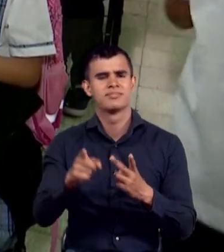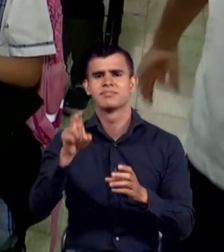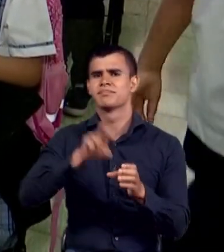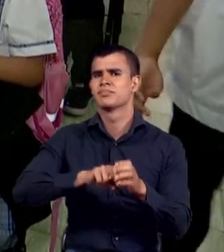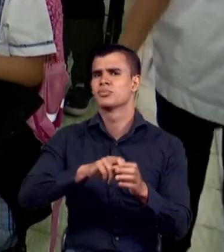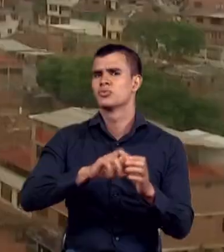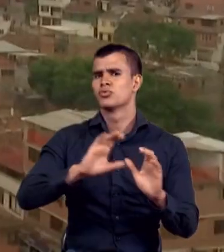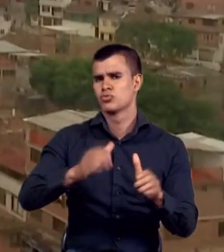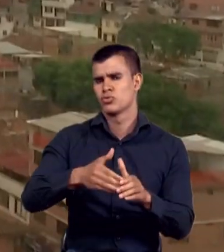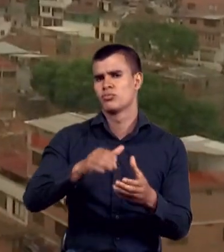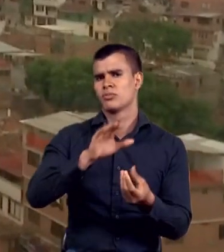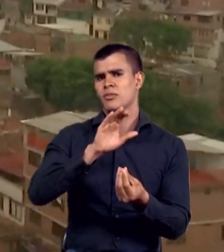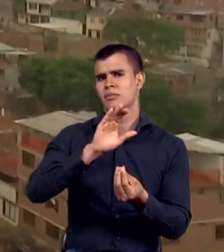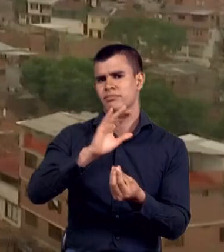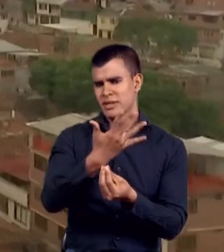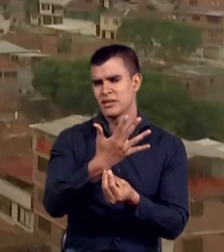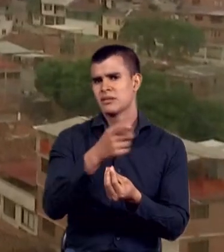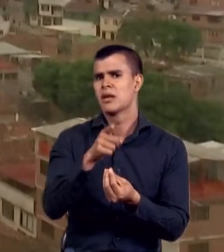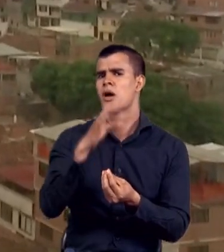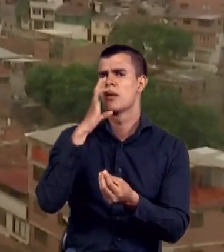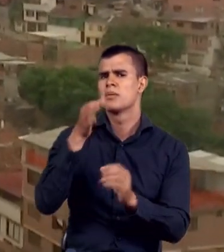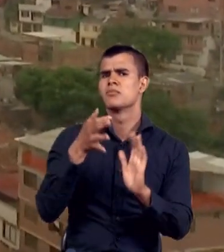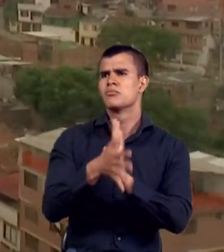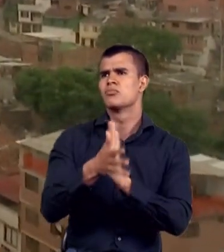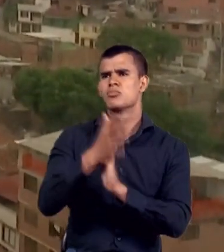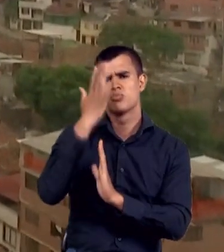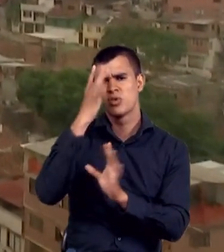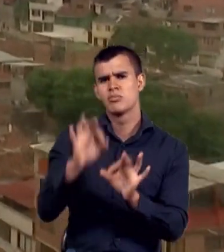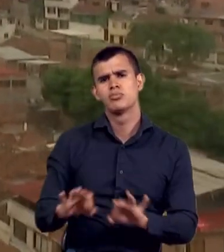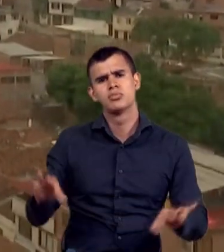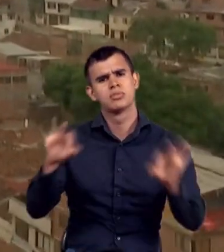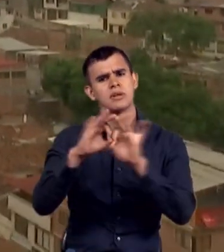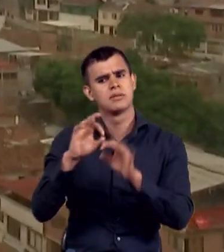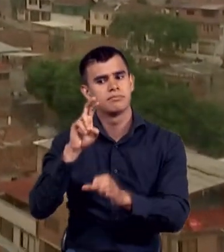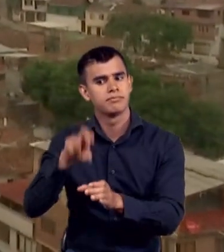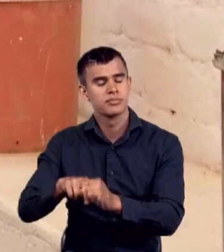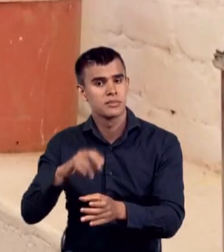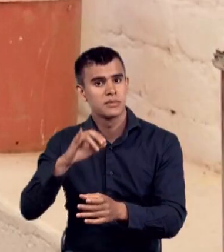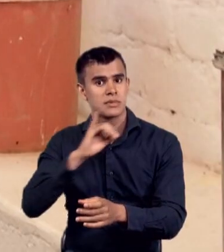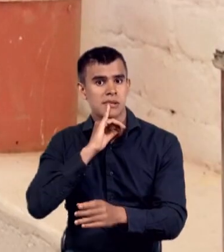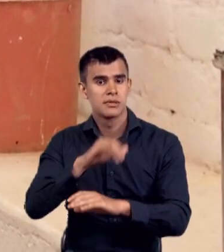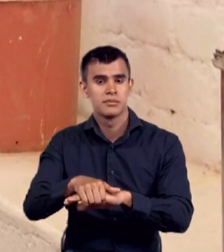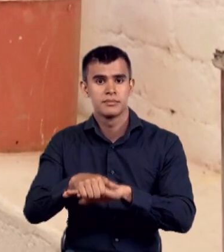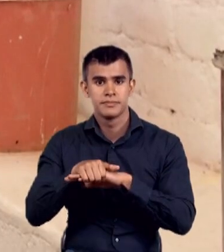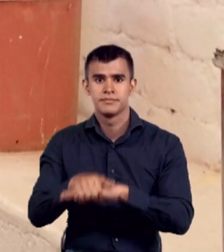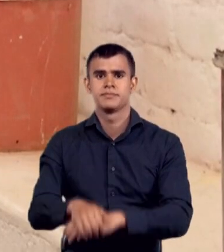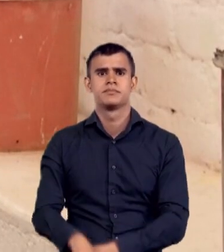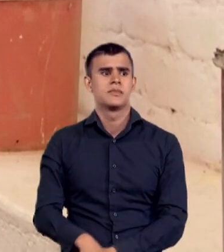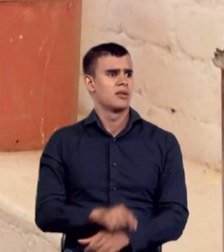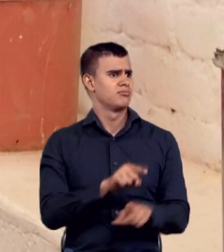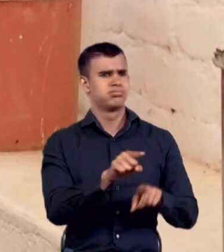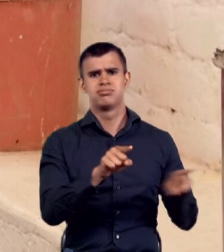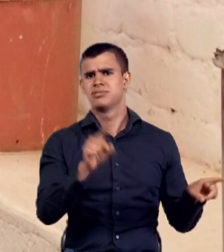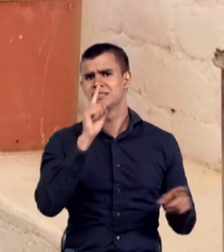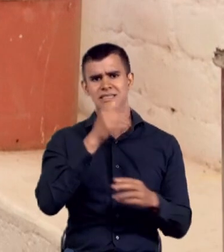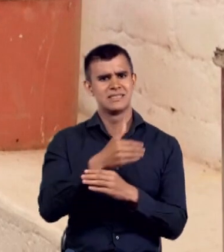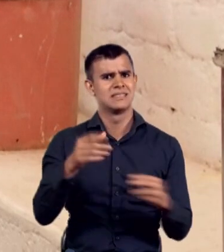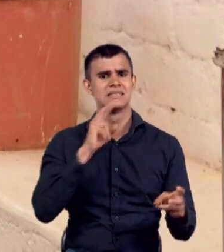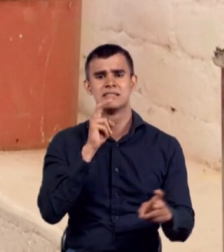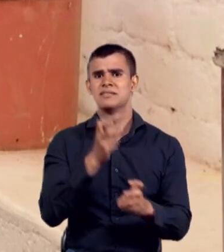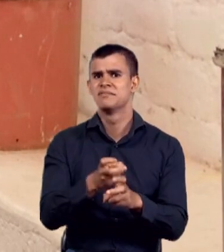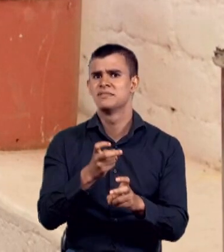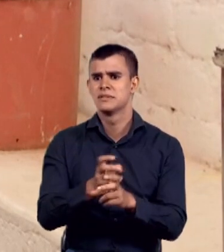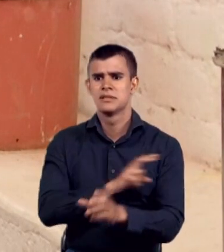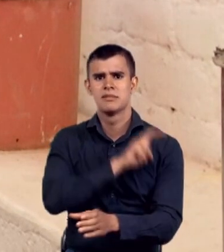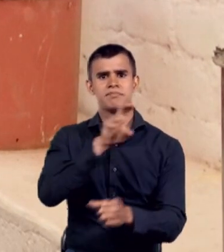quinto grado, contó por qué es tan importante para un niño de la ladera de Cali esta oportunidad. Muchos niños no tienen la oportunidad de estar en un colegio